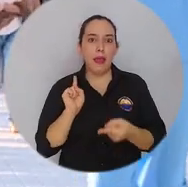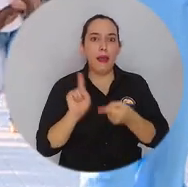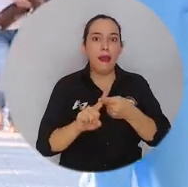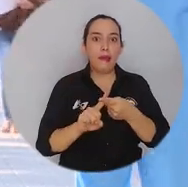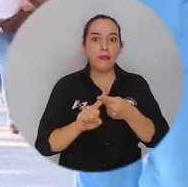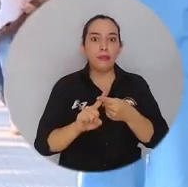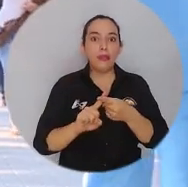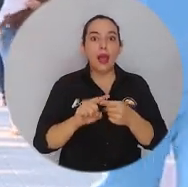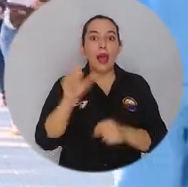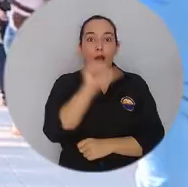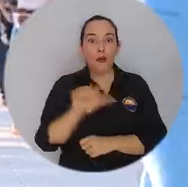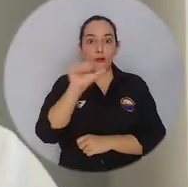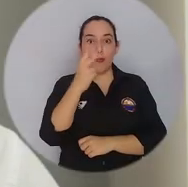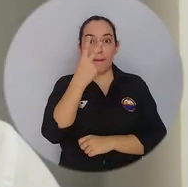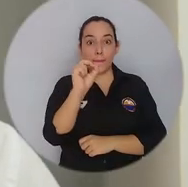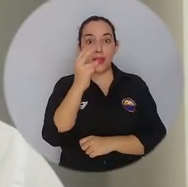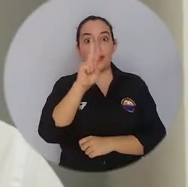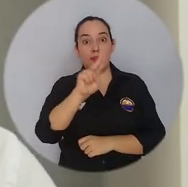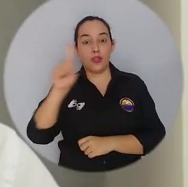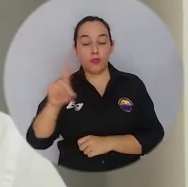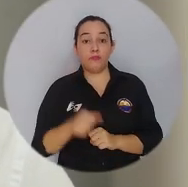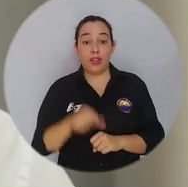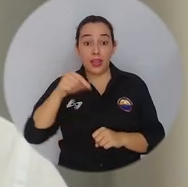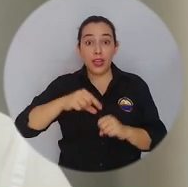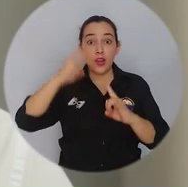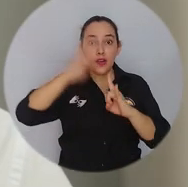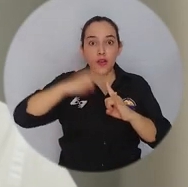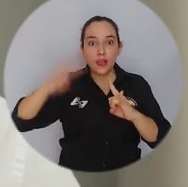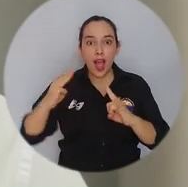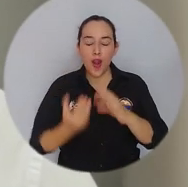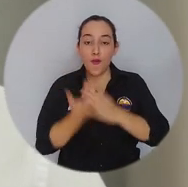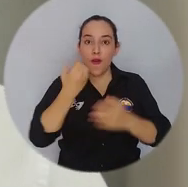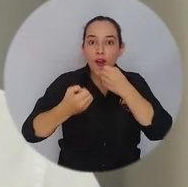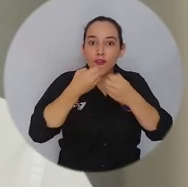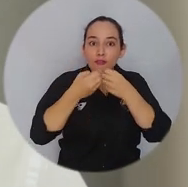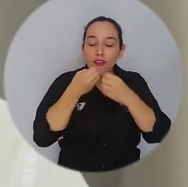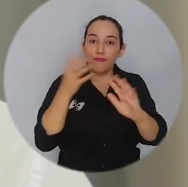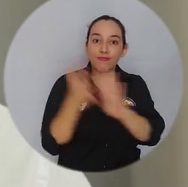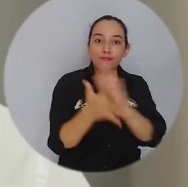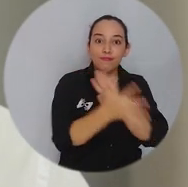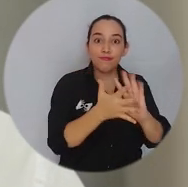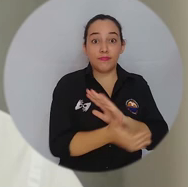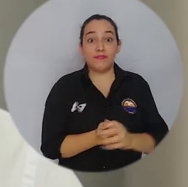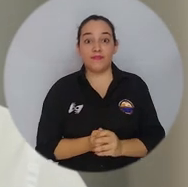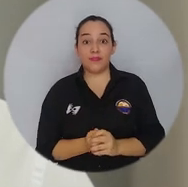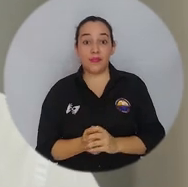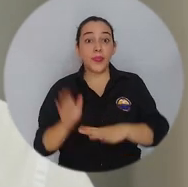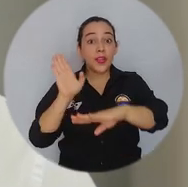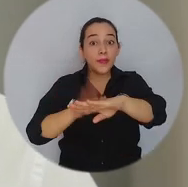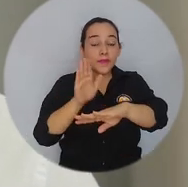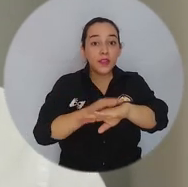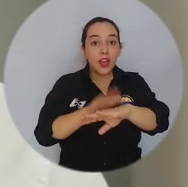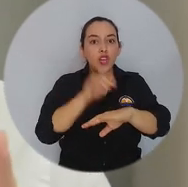de 2021. En la Universidad del Magdalena seguimos generando muy buenas noticias. Quiero informarles que en materia de aseguramiento